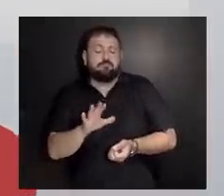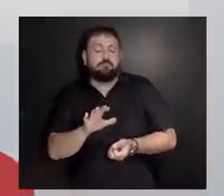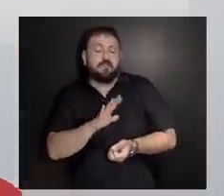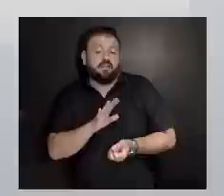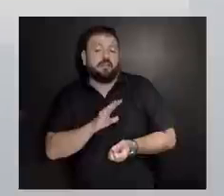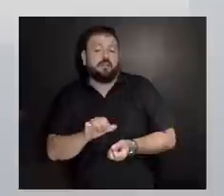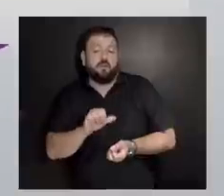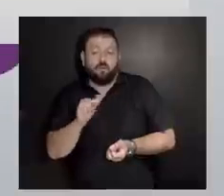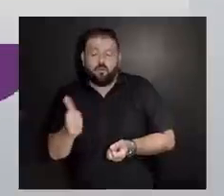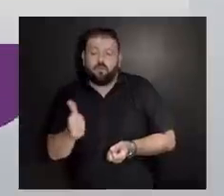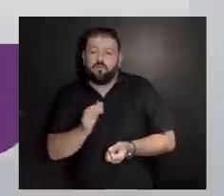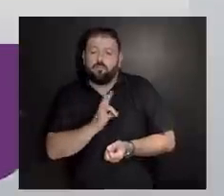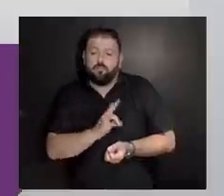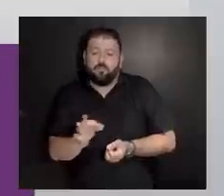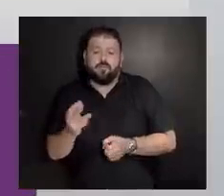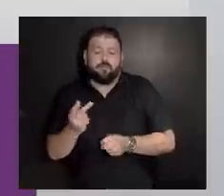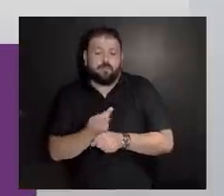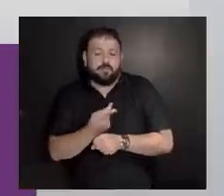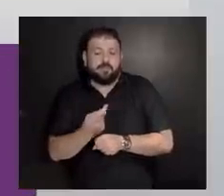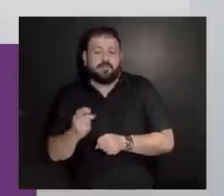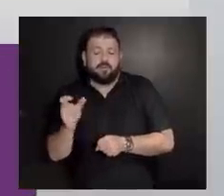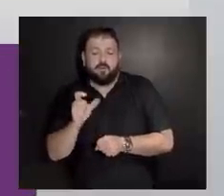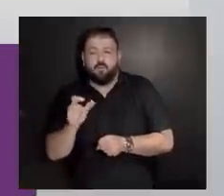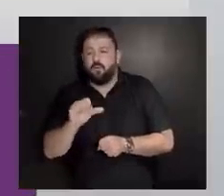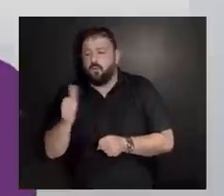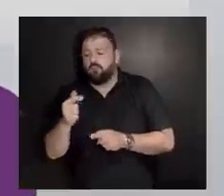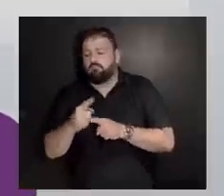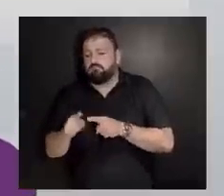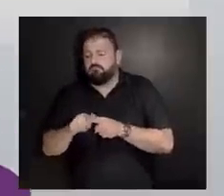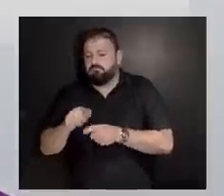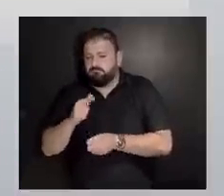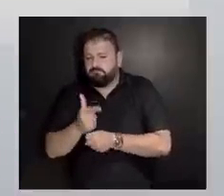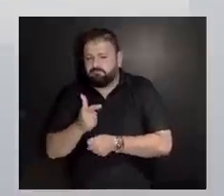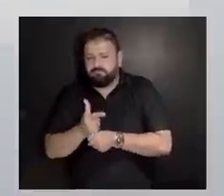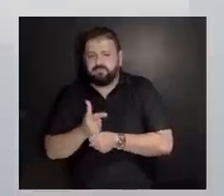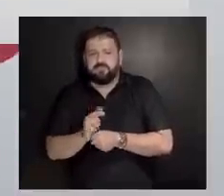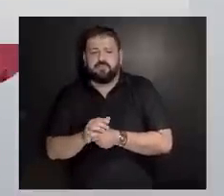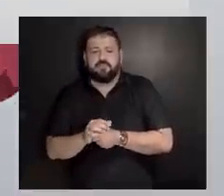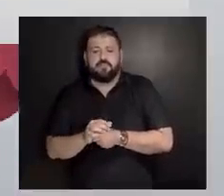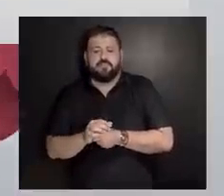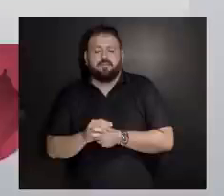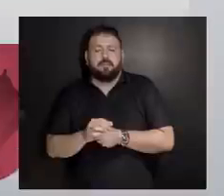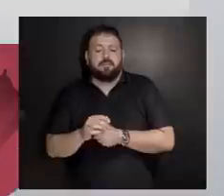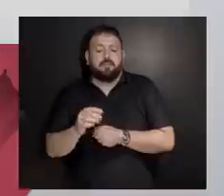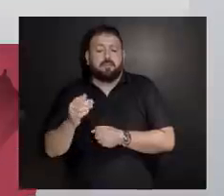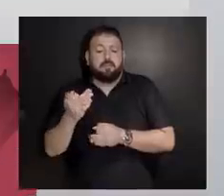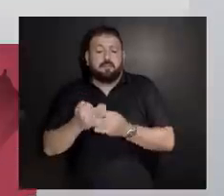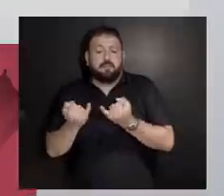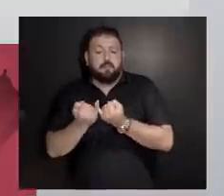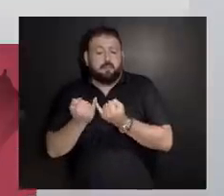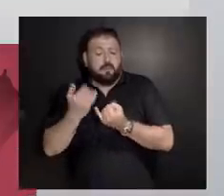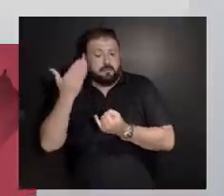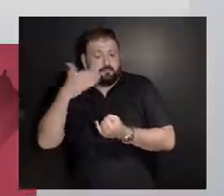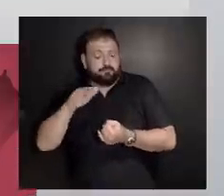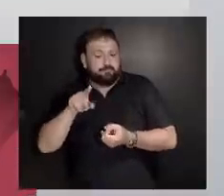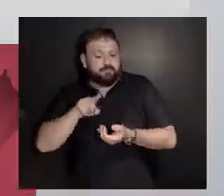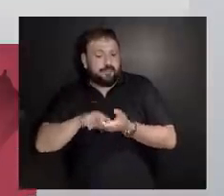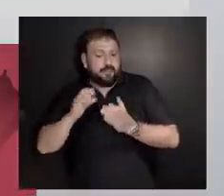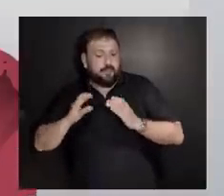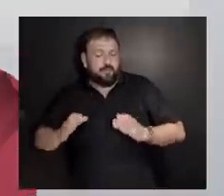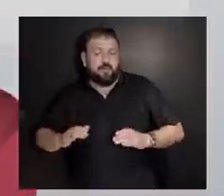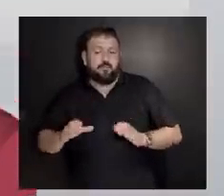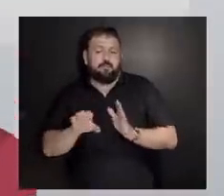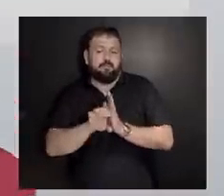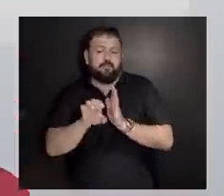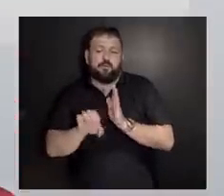verse relacionada a la presencia de otros síndromes o algunas otras enfermedades autoinmunes. Por